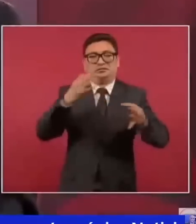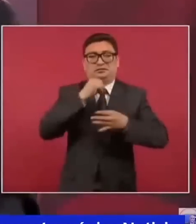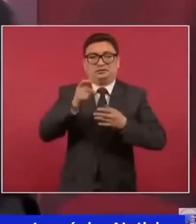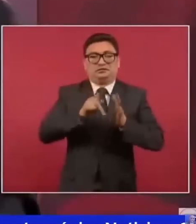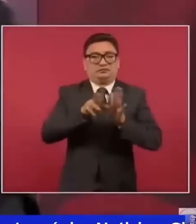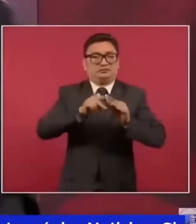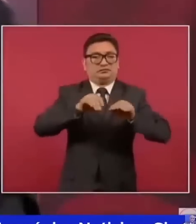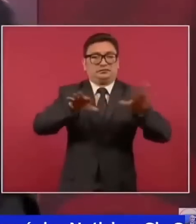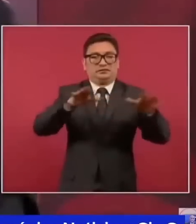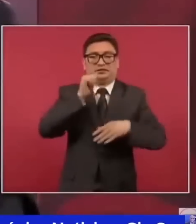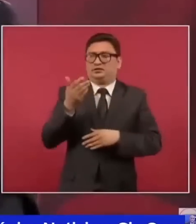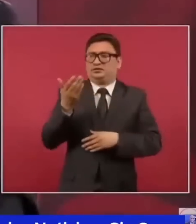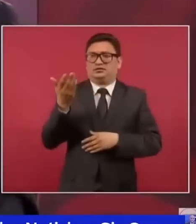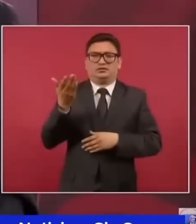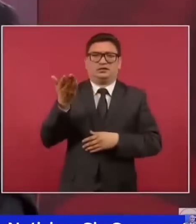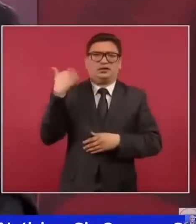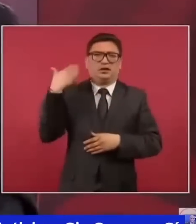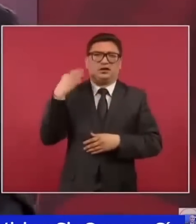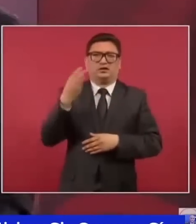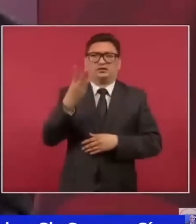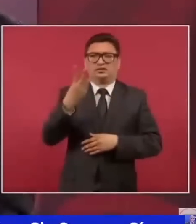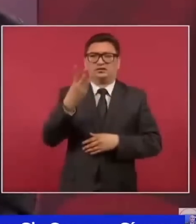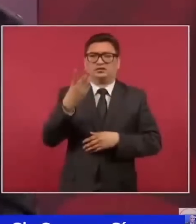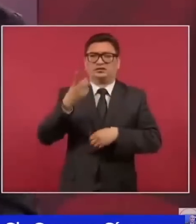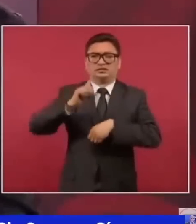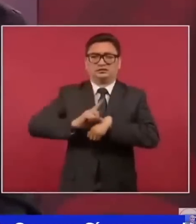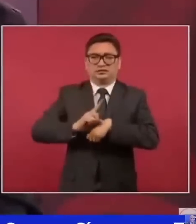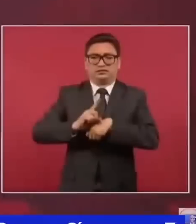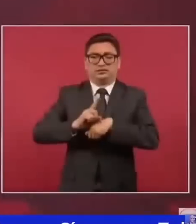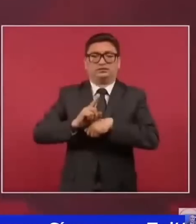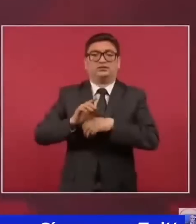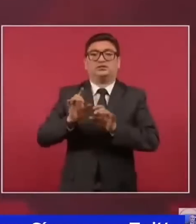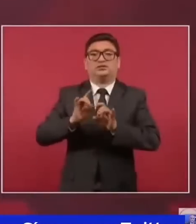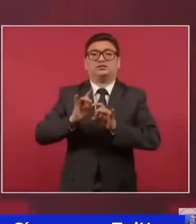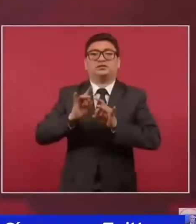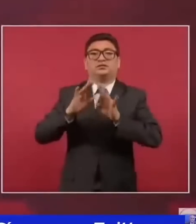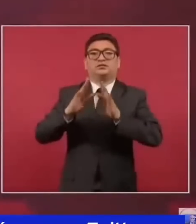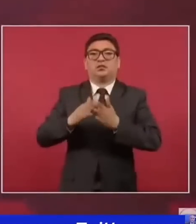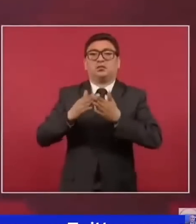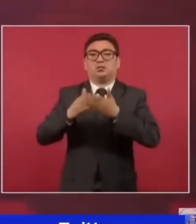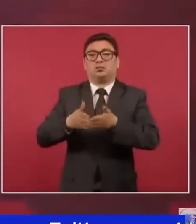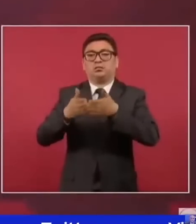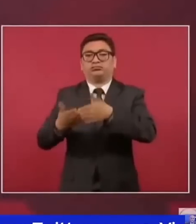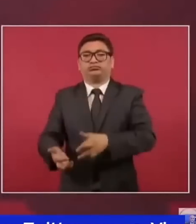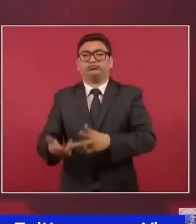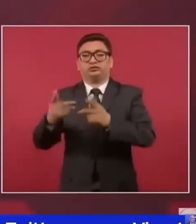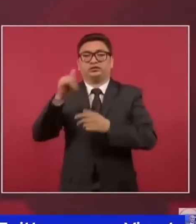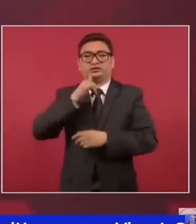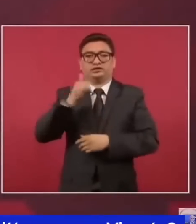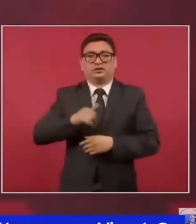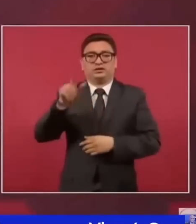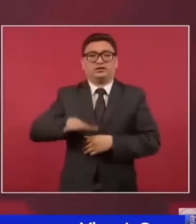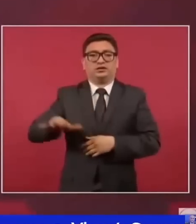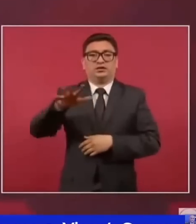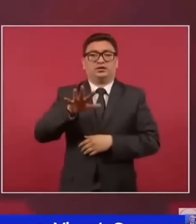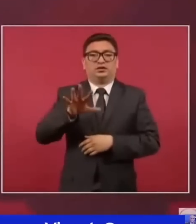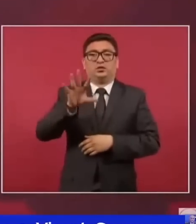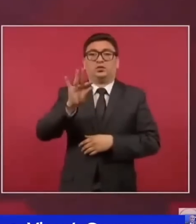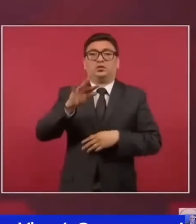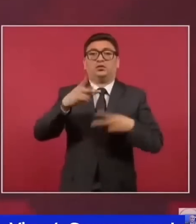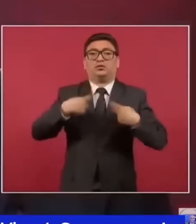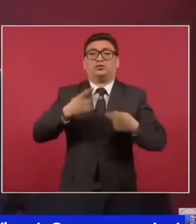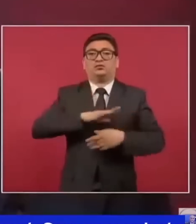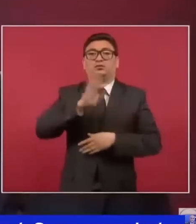Hace 3 días, un naufragio en Italia, más de 40